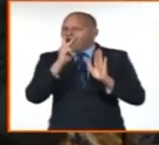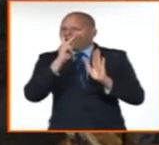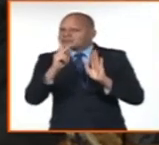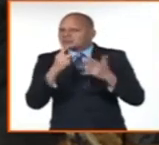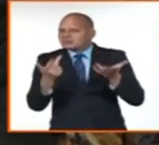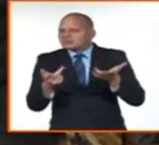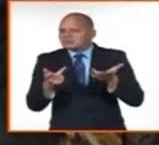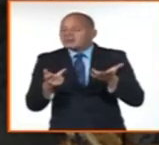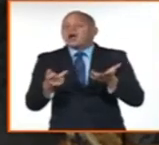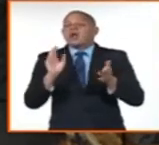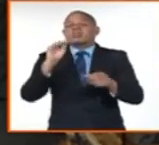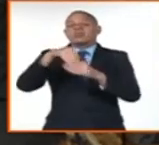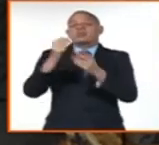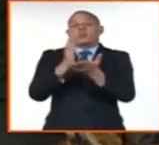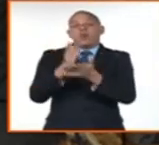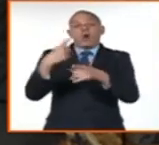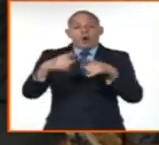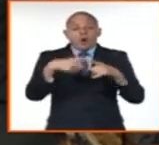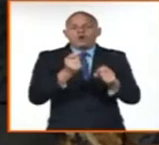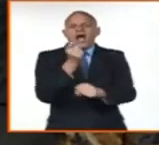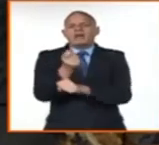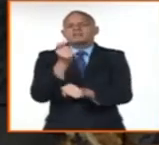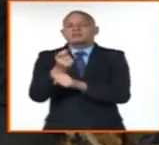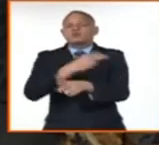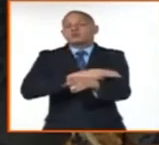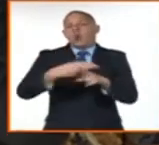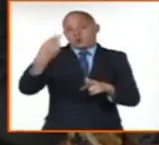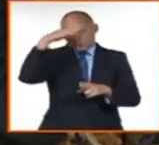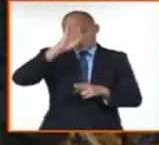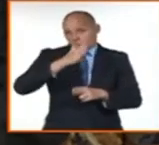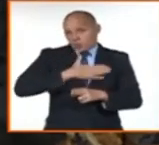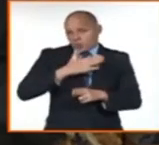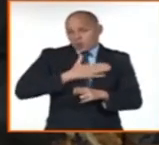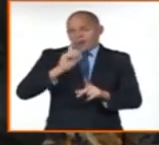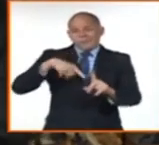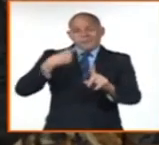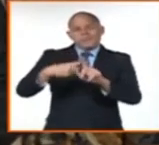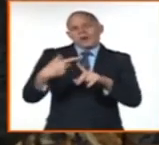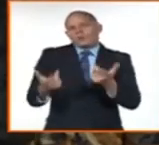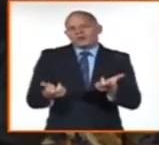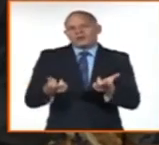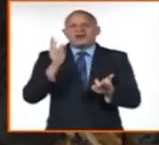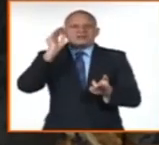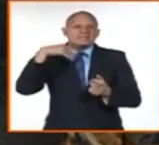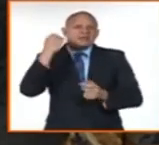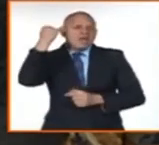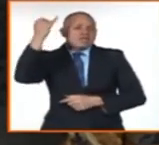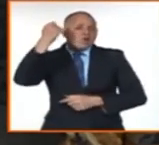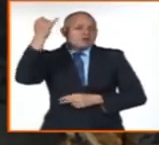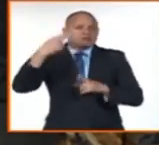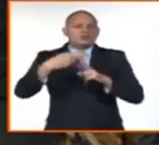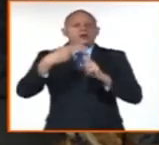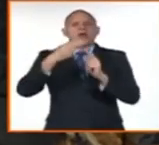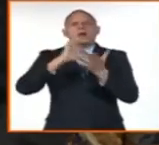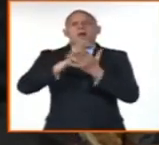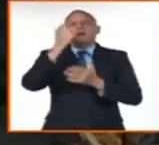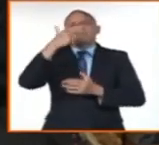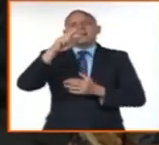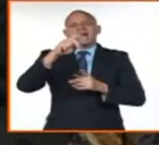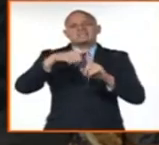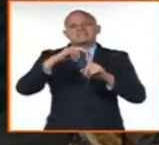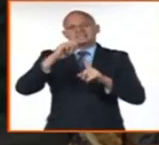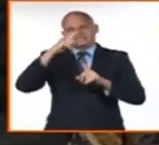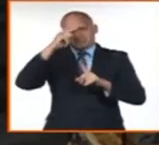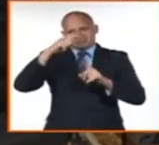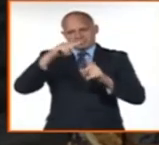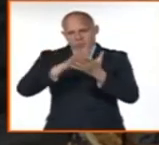nosotros es muy importante el tema de la historia, porque ¿con qué nos quieren atacar en las campañas mediáticas estas? ¿Y a qué es lo que